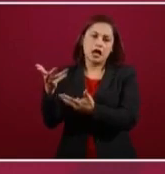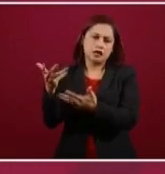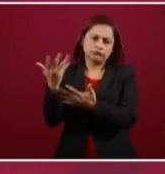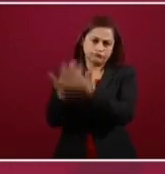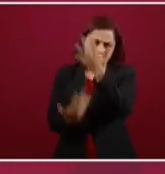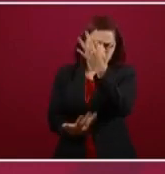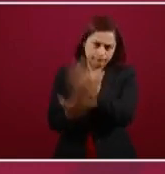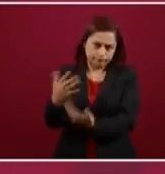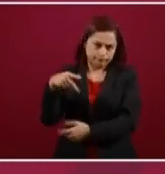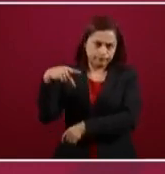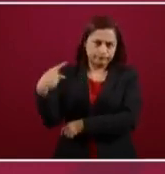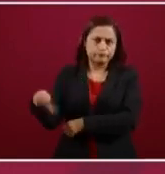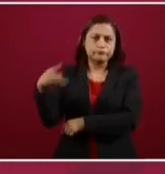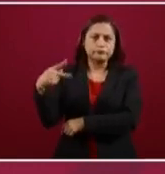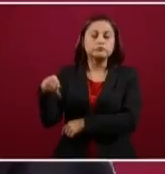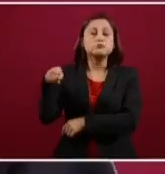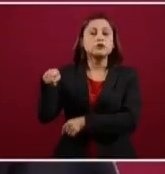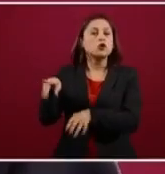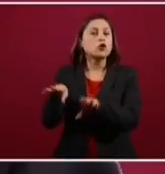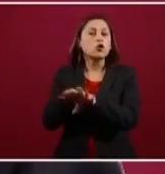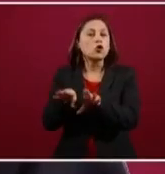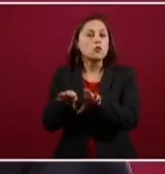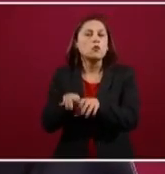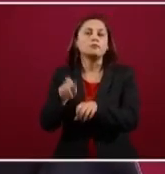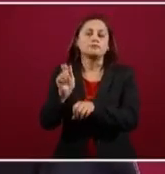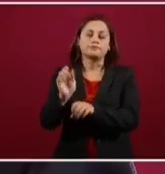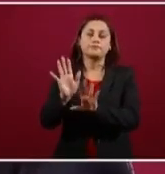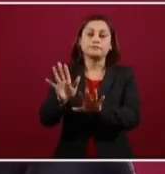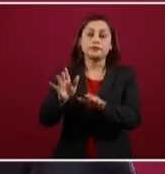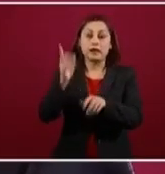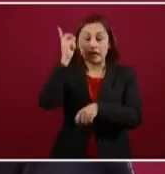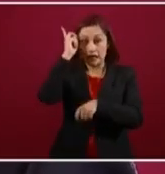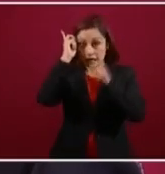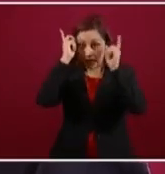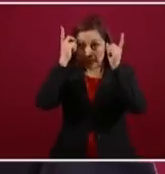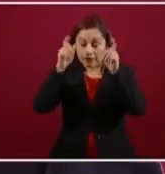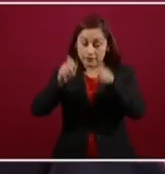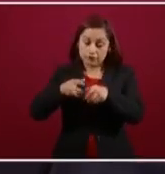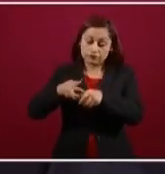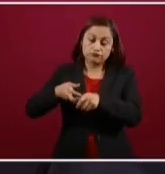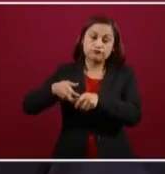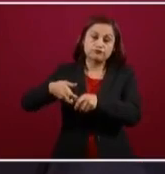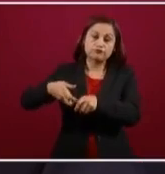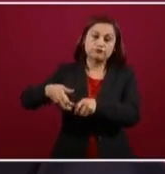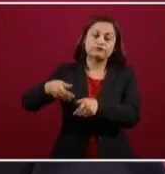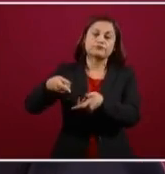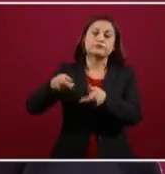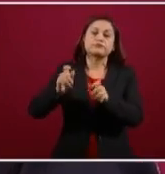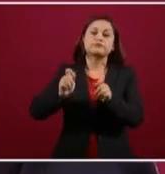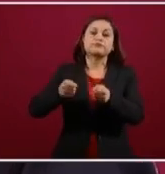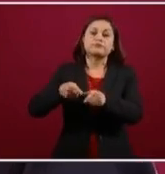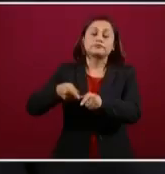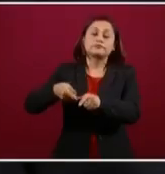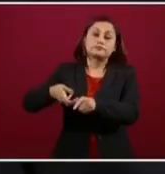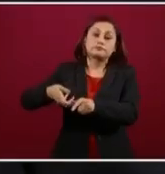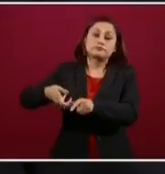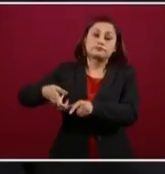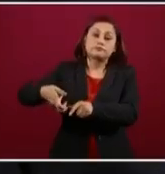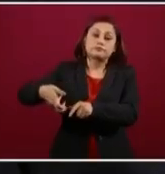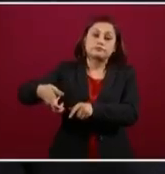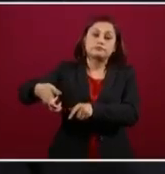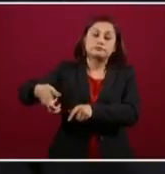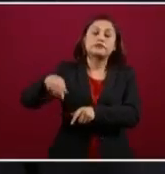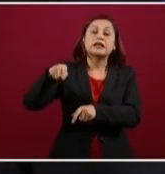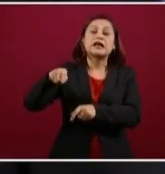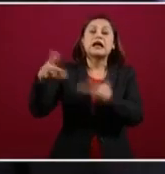con un caballo como motor movía el trapiche y hacía jugos de